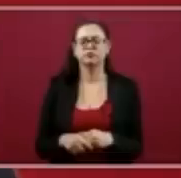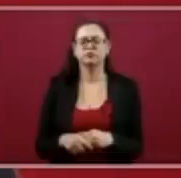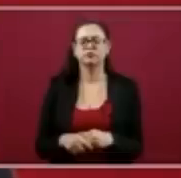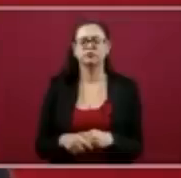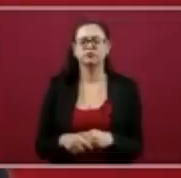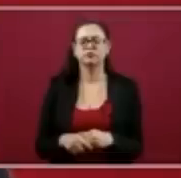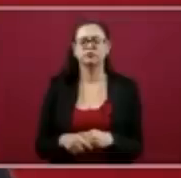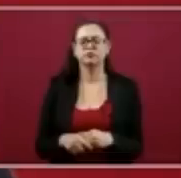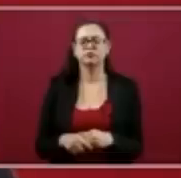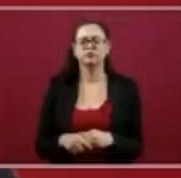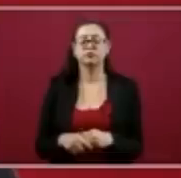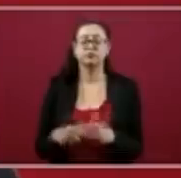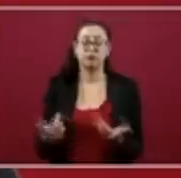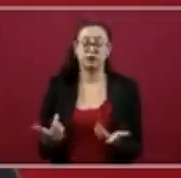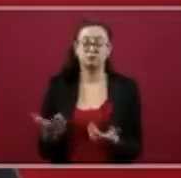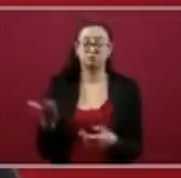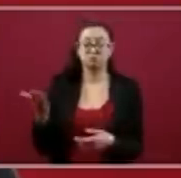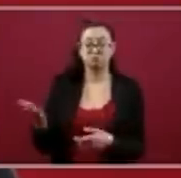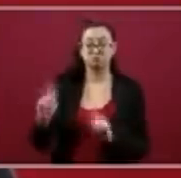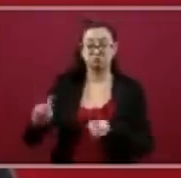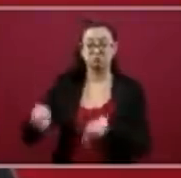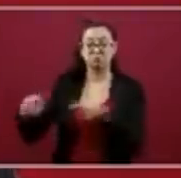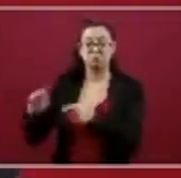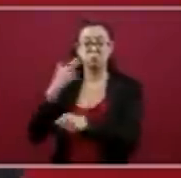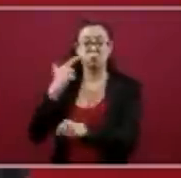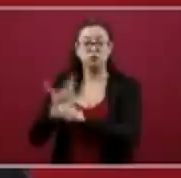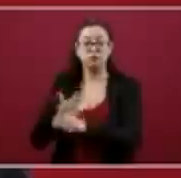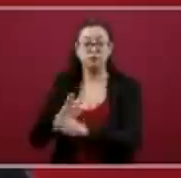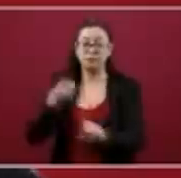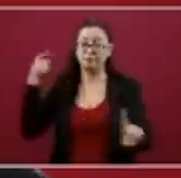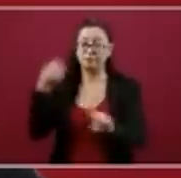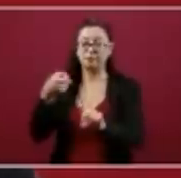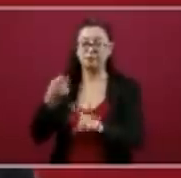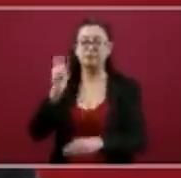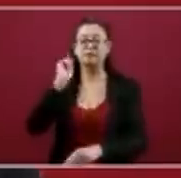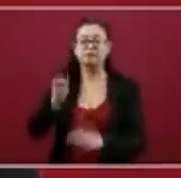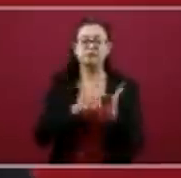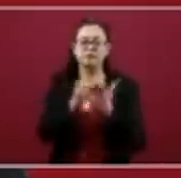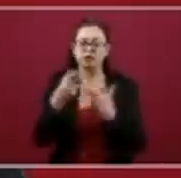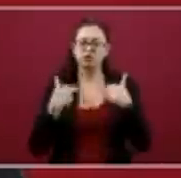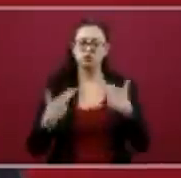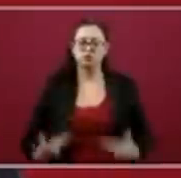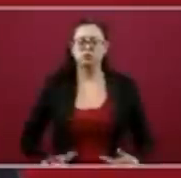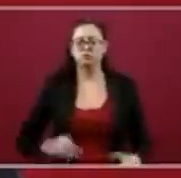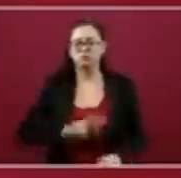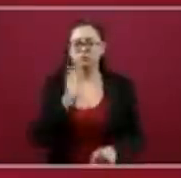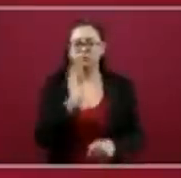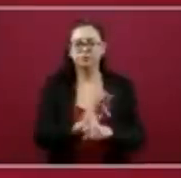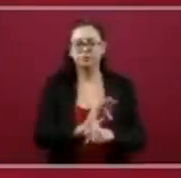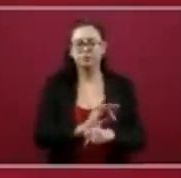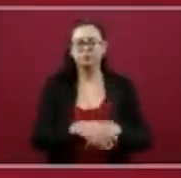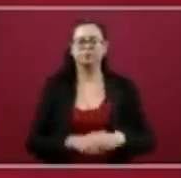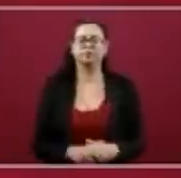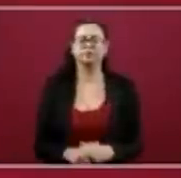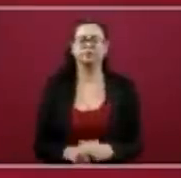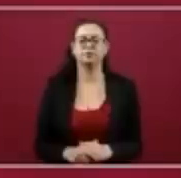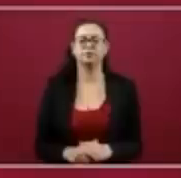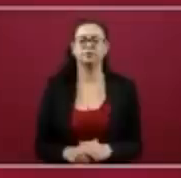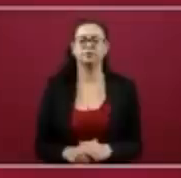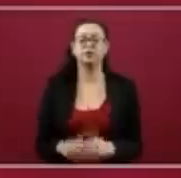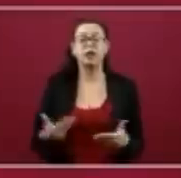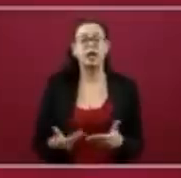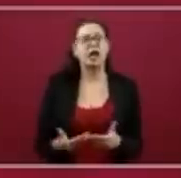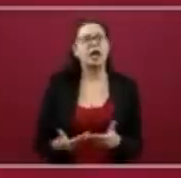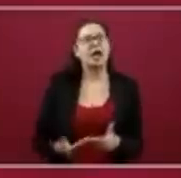función principal la protección de los derechos humanos. Anteriormente, la Secretaría